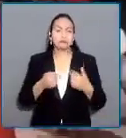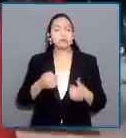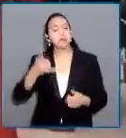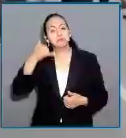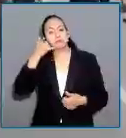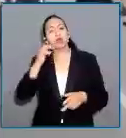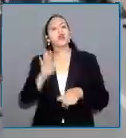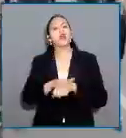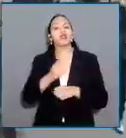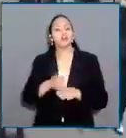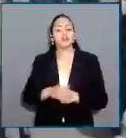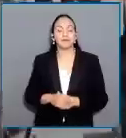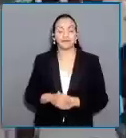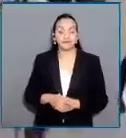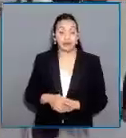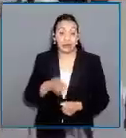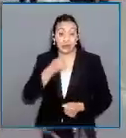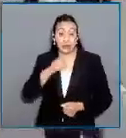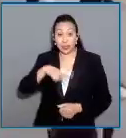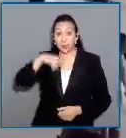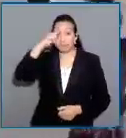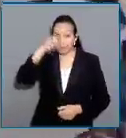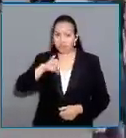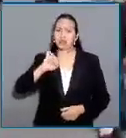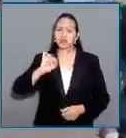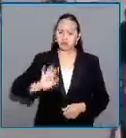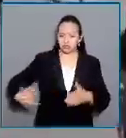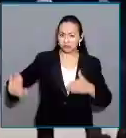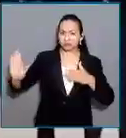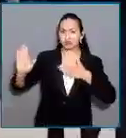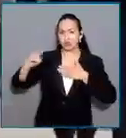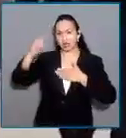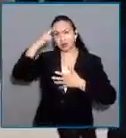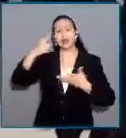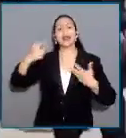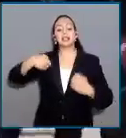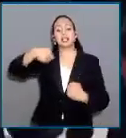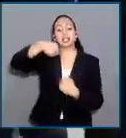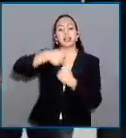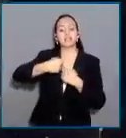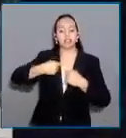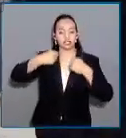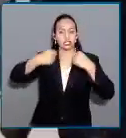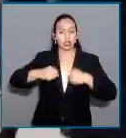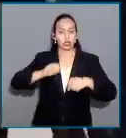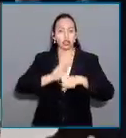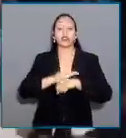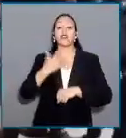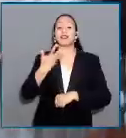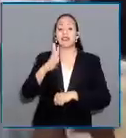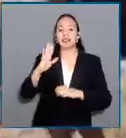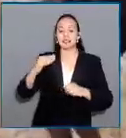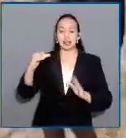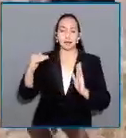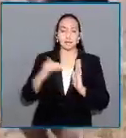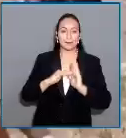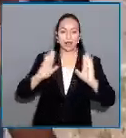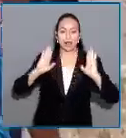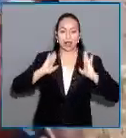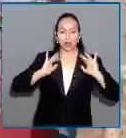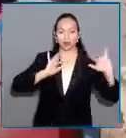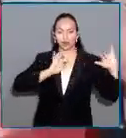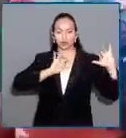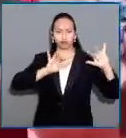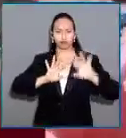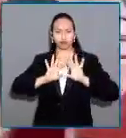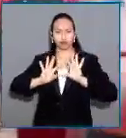los que México se compromete a reforzar la seguridad en la frontera común con 10,000 elementos del ejército, cuya función será